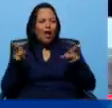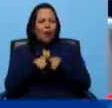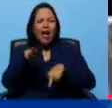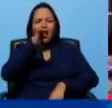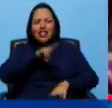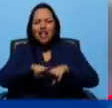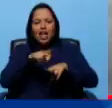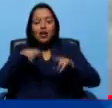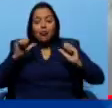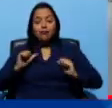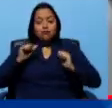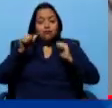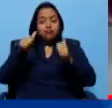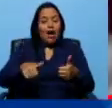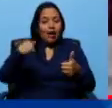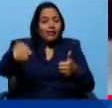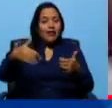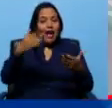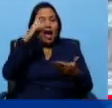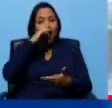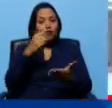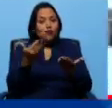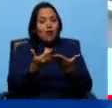de haber iniciado este año escolar